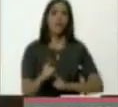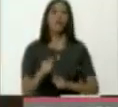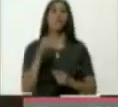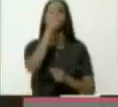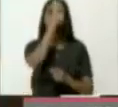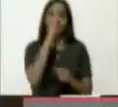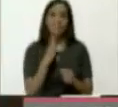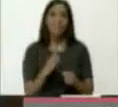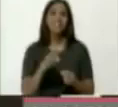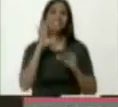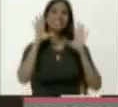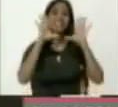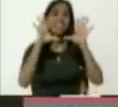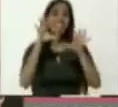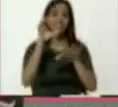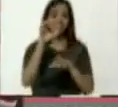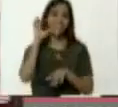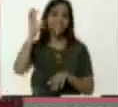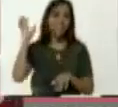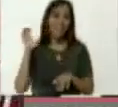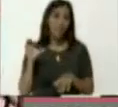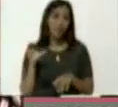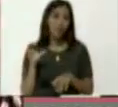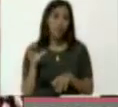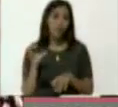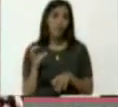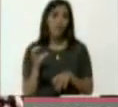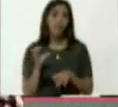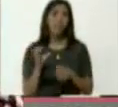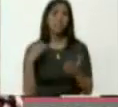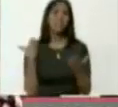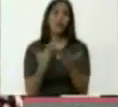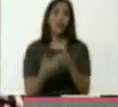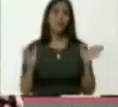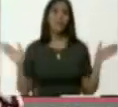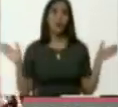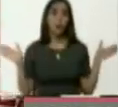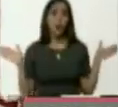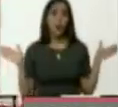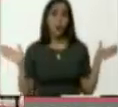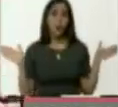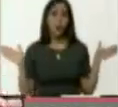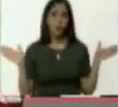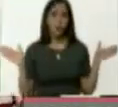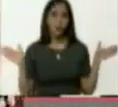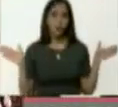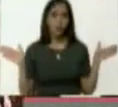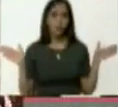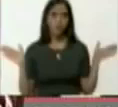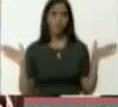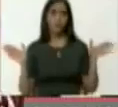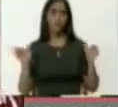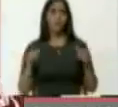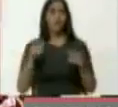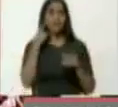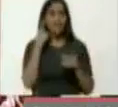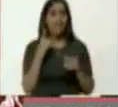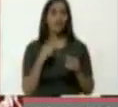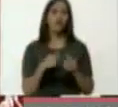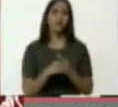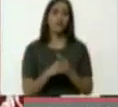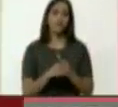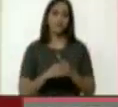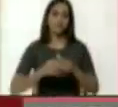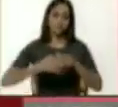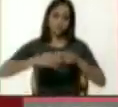Brasil, 10 estados. Y el tema llegó hasta Sao Paulo. ¿Ah? Digamos que la polución que generó el incendio.